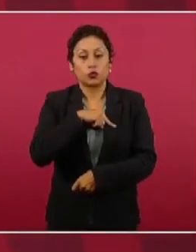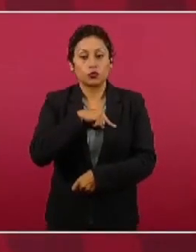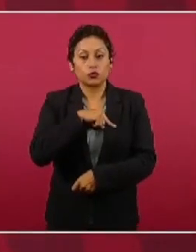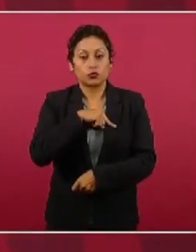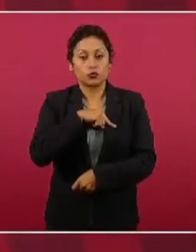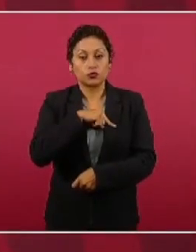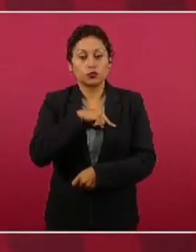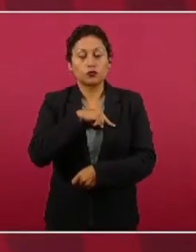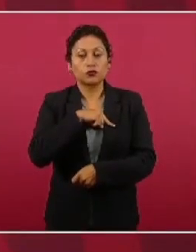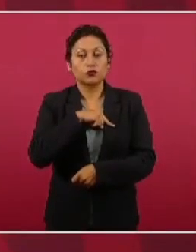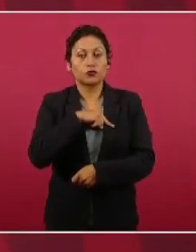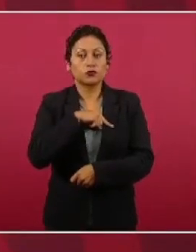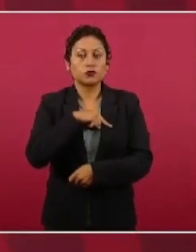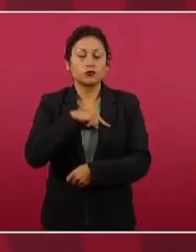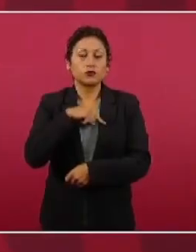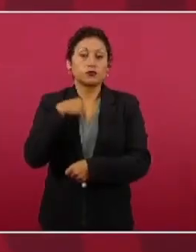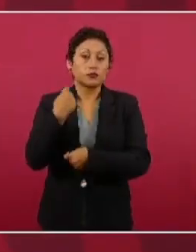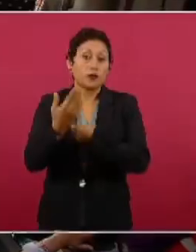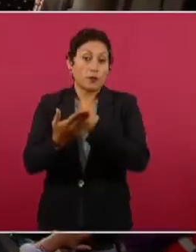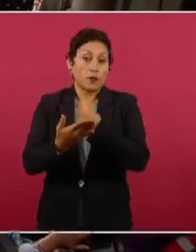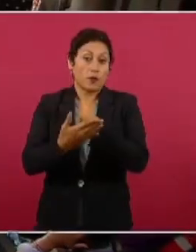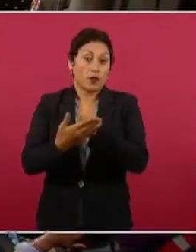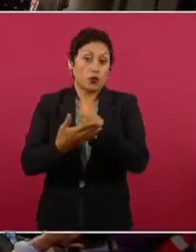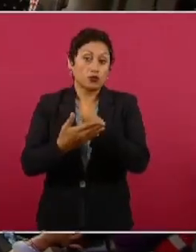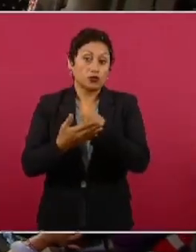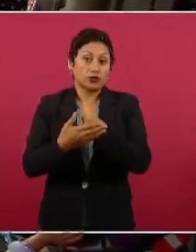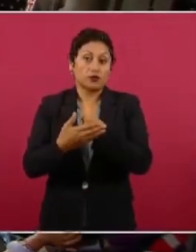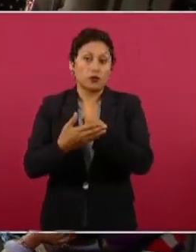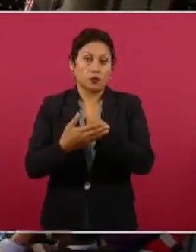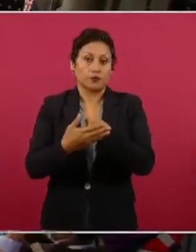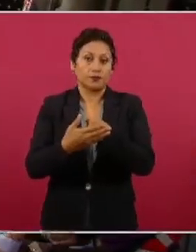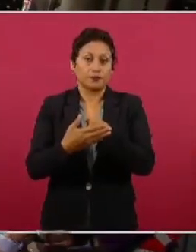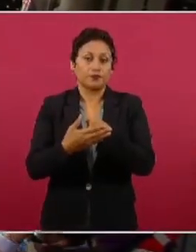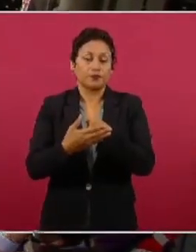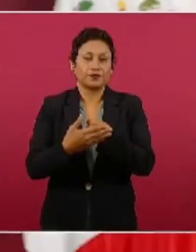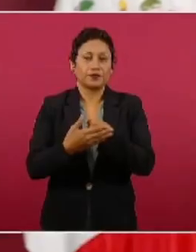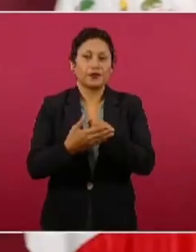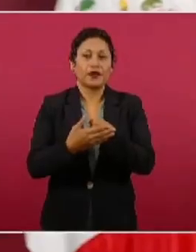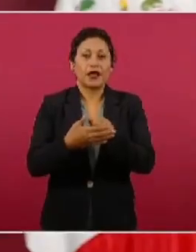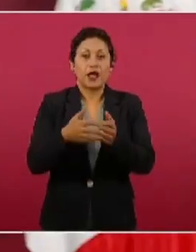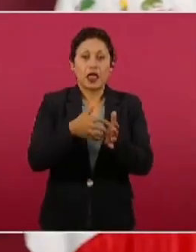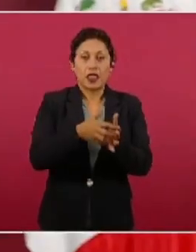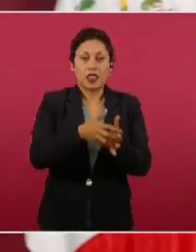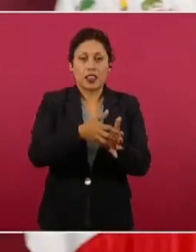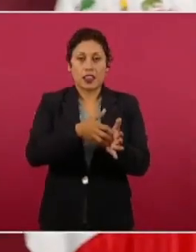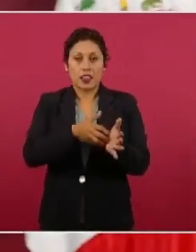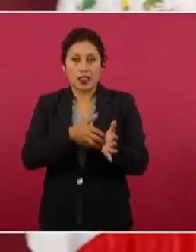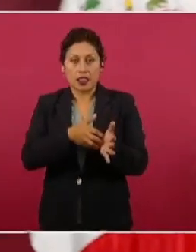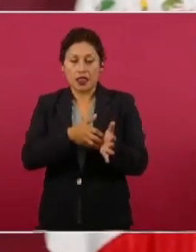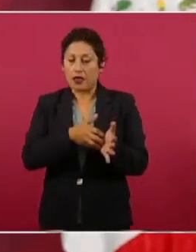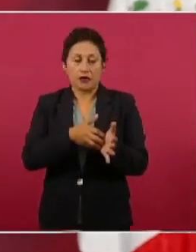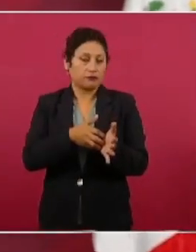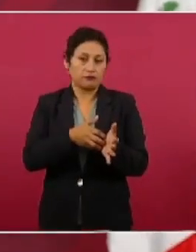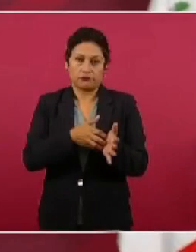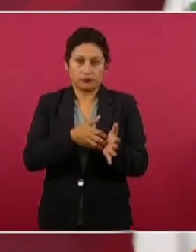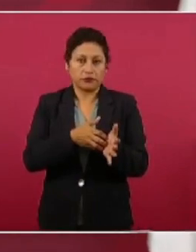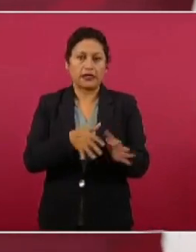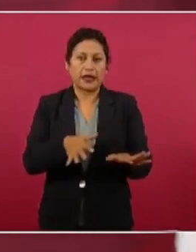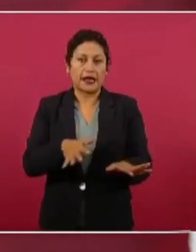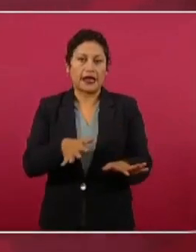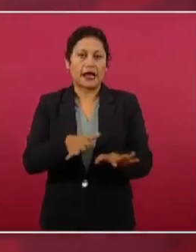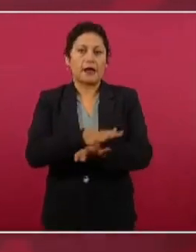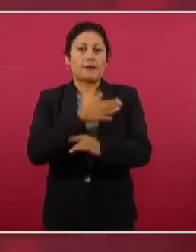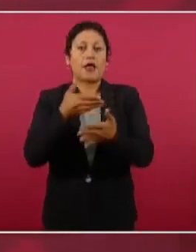de la fase de la austeridad republicana a una fase superior, que es la de